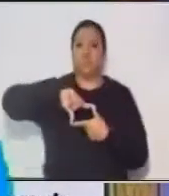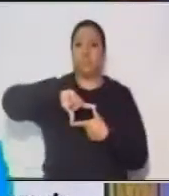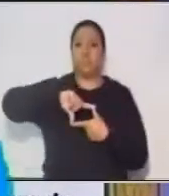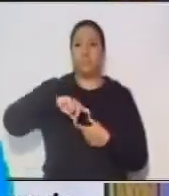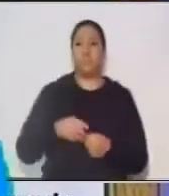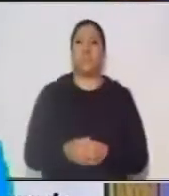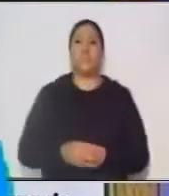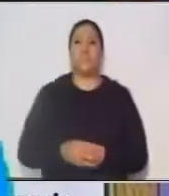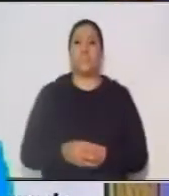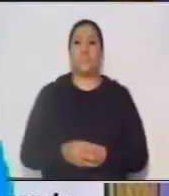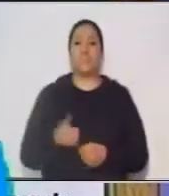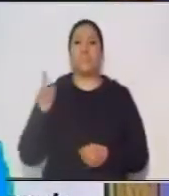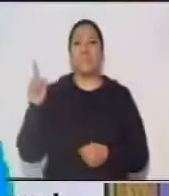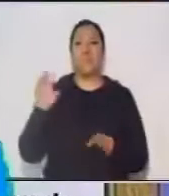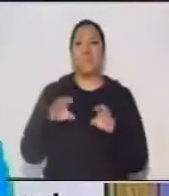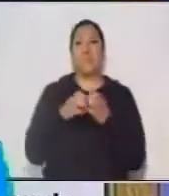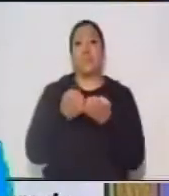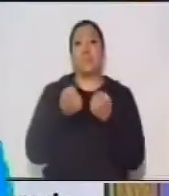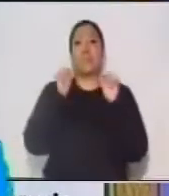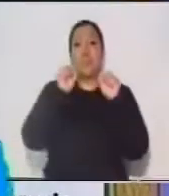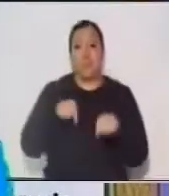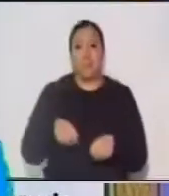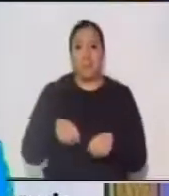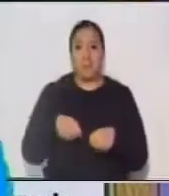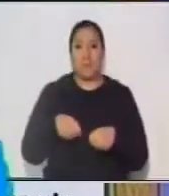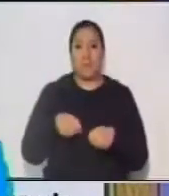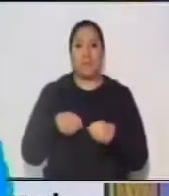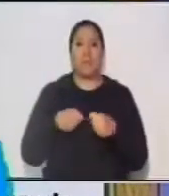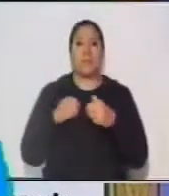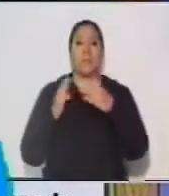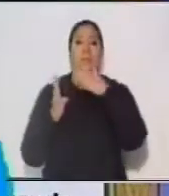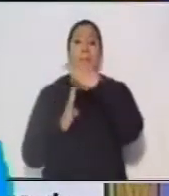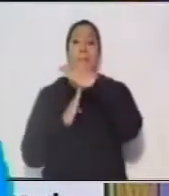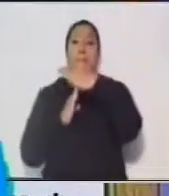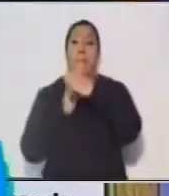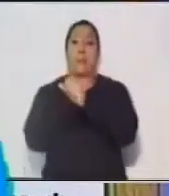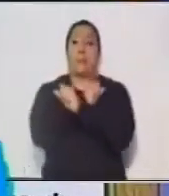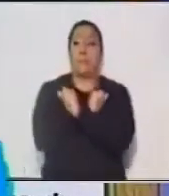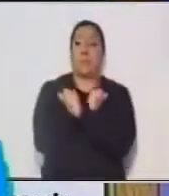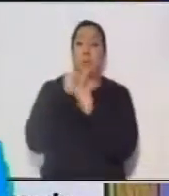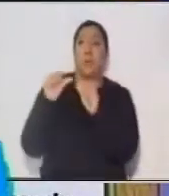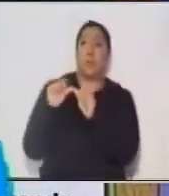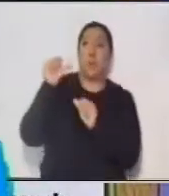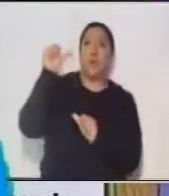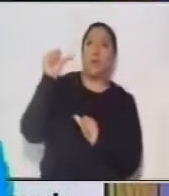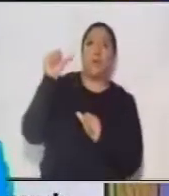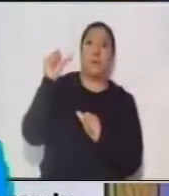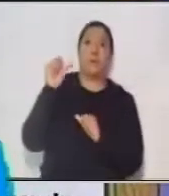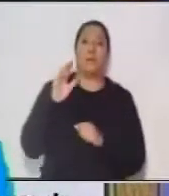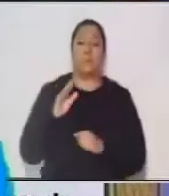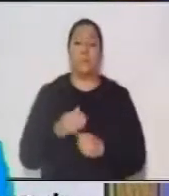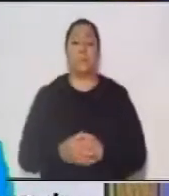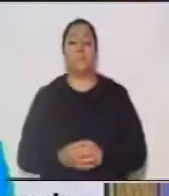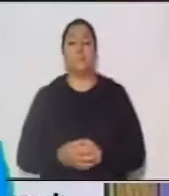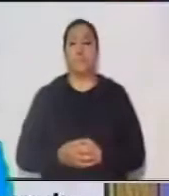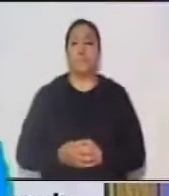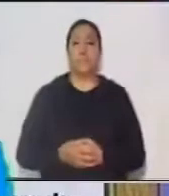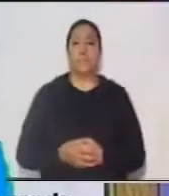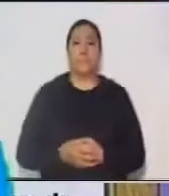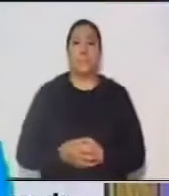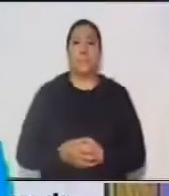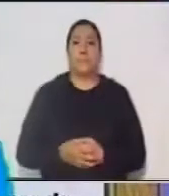la base por la altura. Y para encontrar la altura en